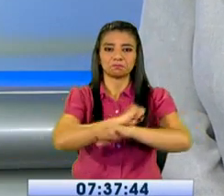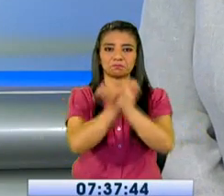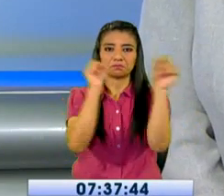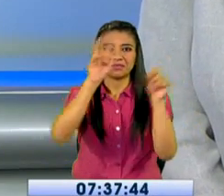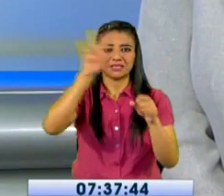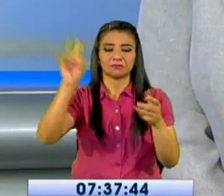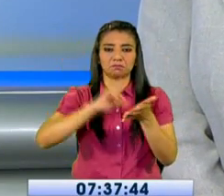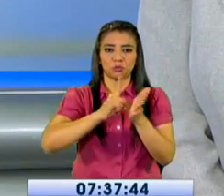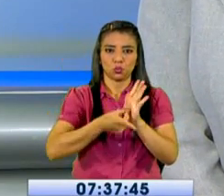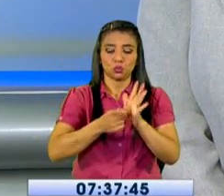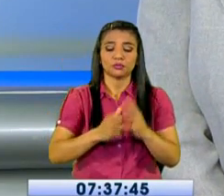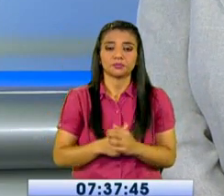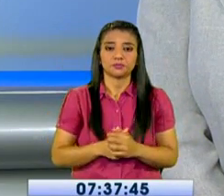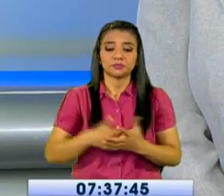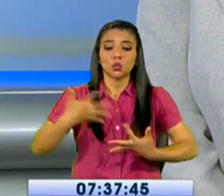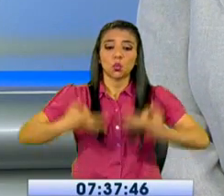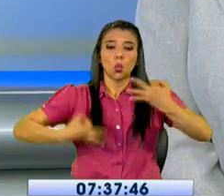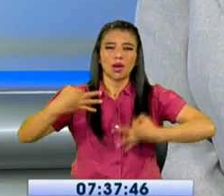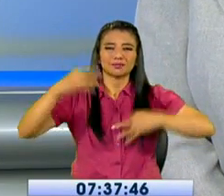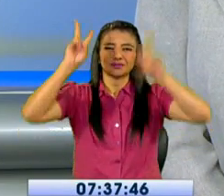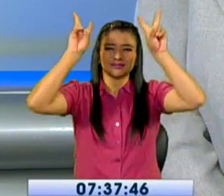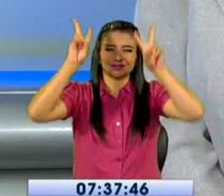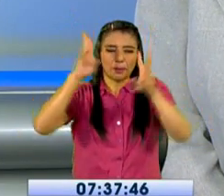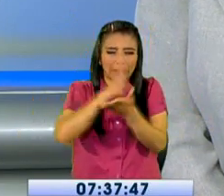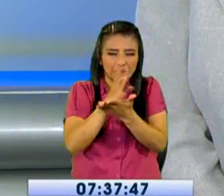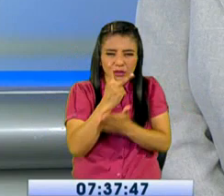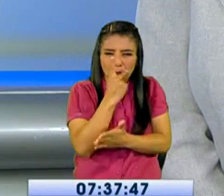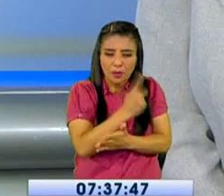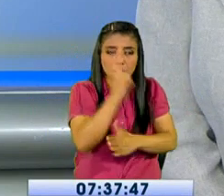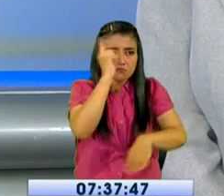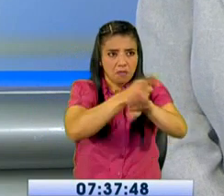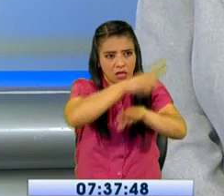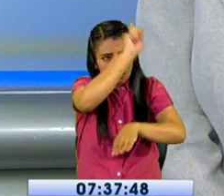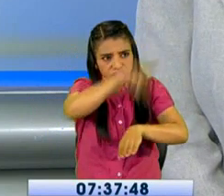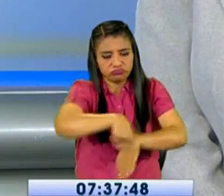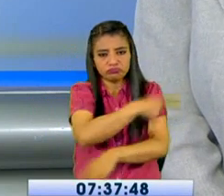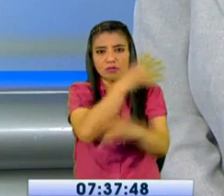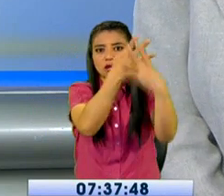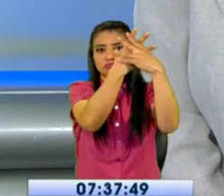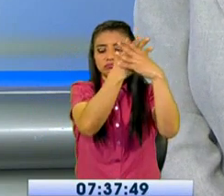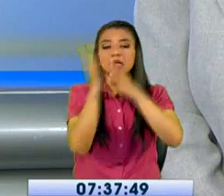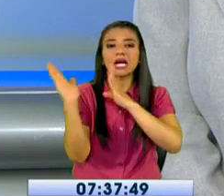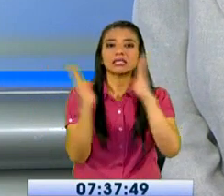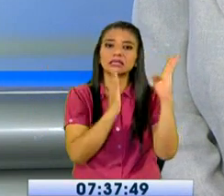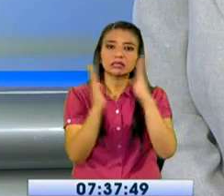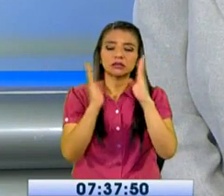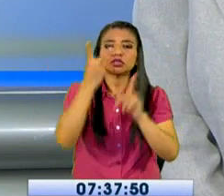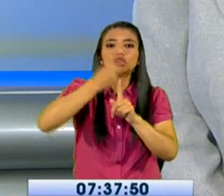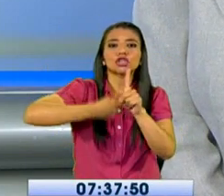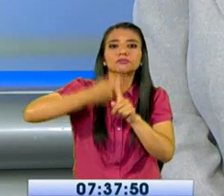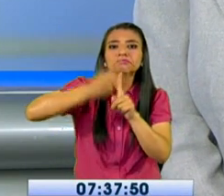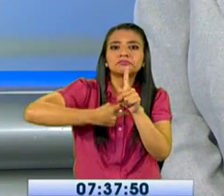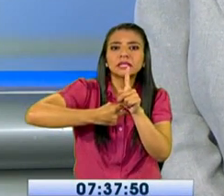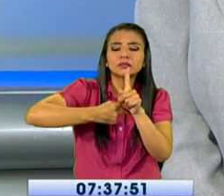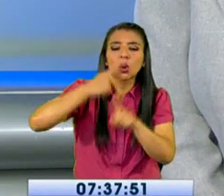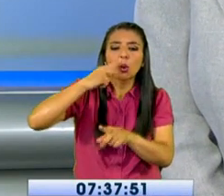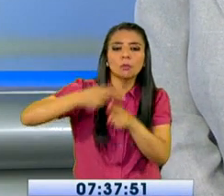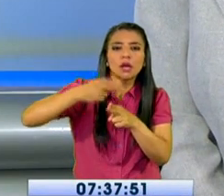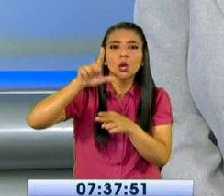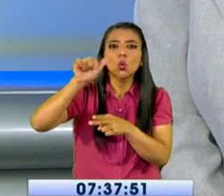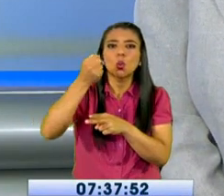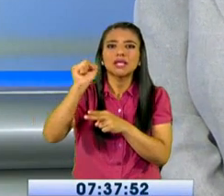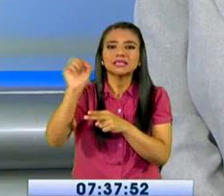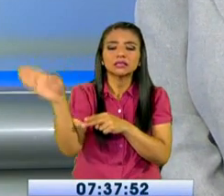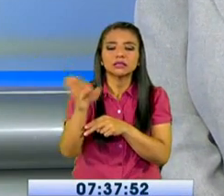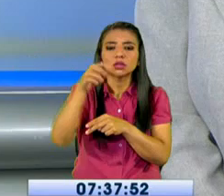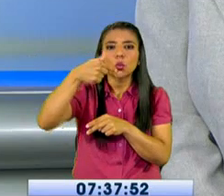7:37, la jueza de la unidad de flagrancias, Luz Marina Serrano, dictó orden de prisión de 2 meses contra Luis Guamba por un presunto delito de ataque